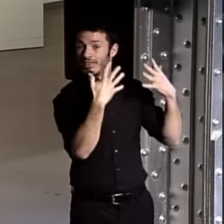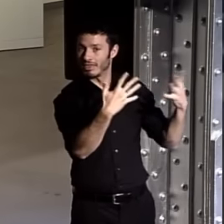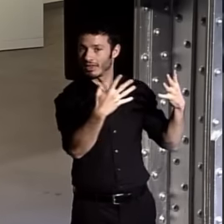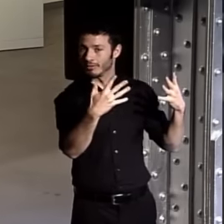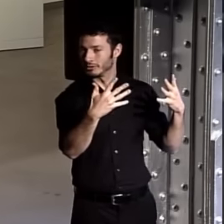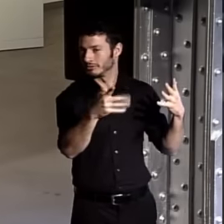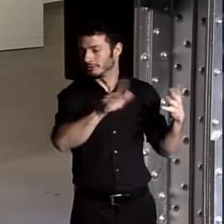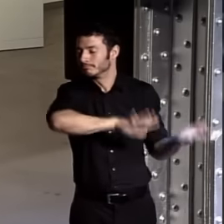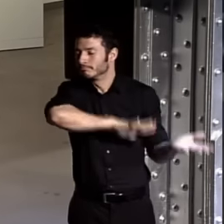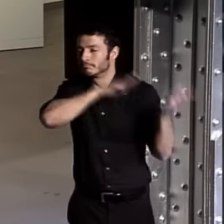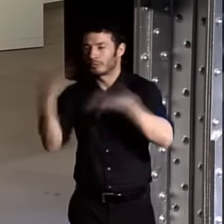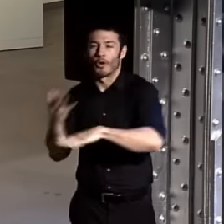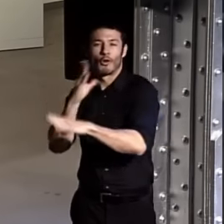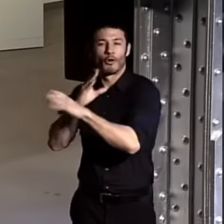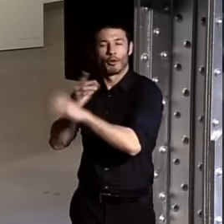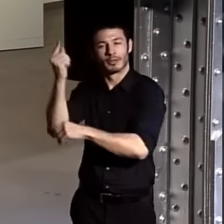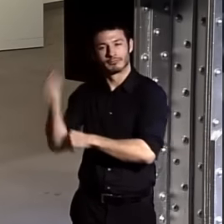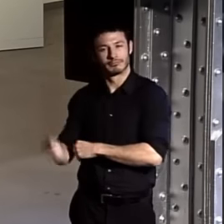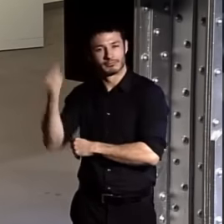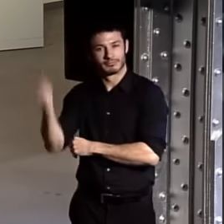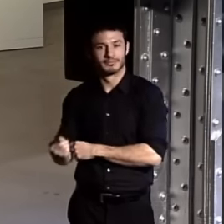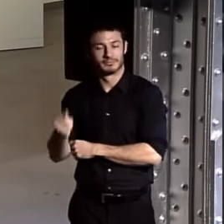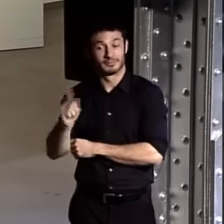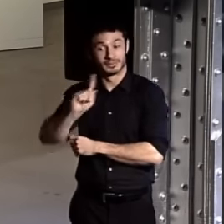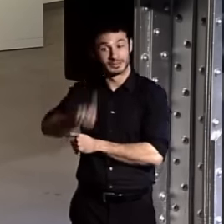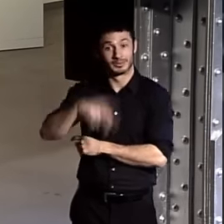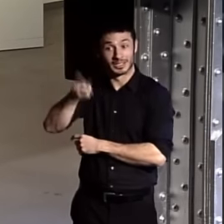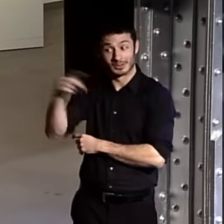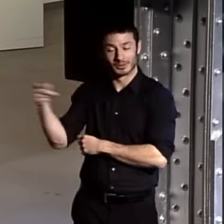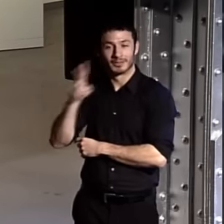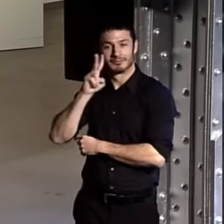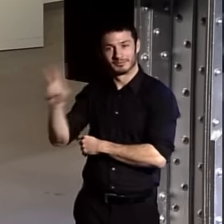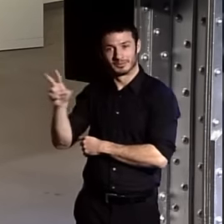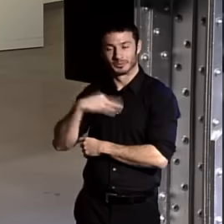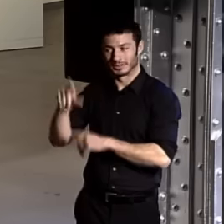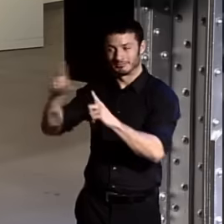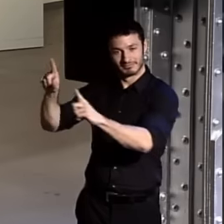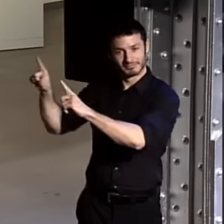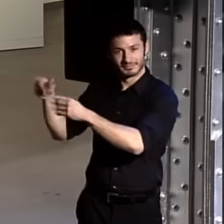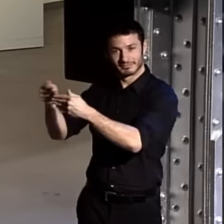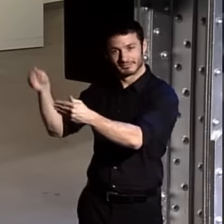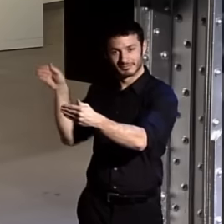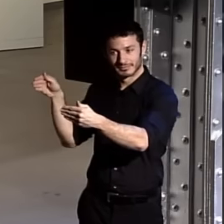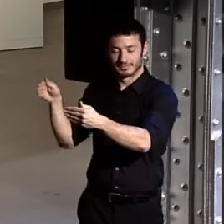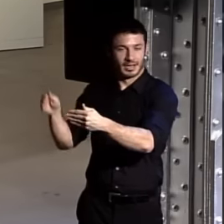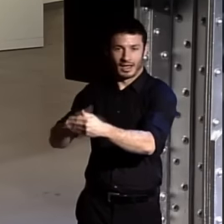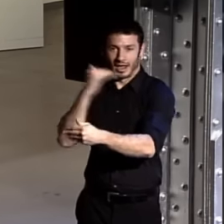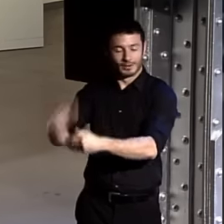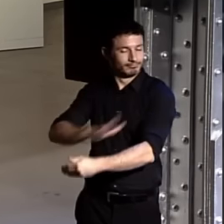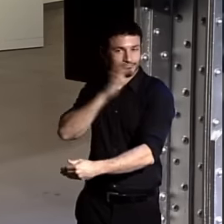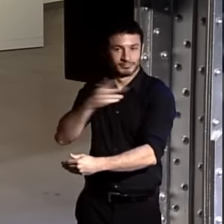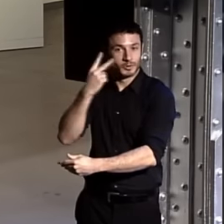artístico de de la compañía el resultado lo podréis ver en uno de los varios paneles es maravilloso ha sido una